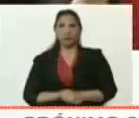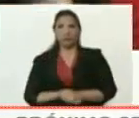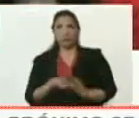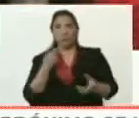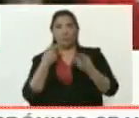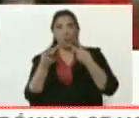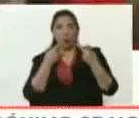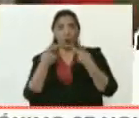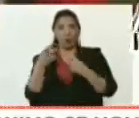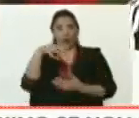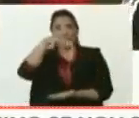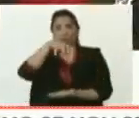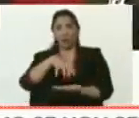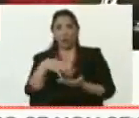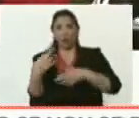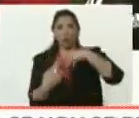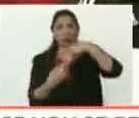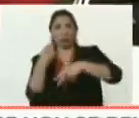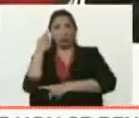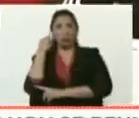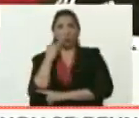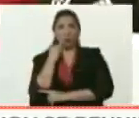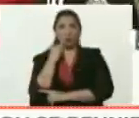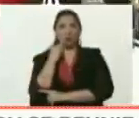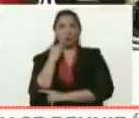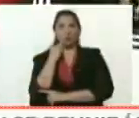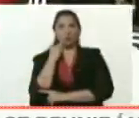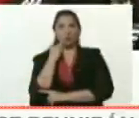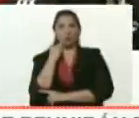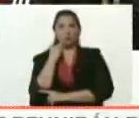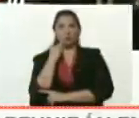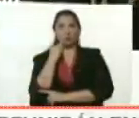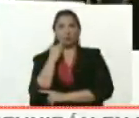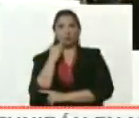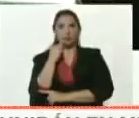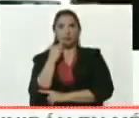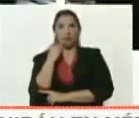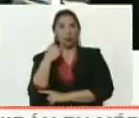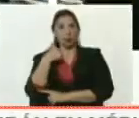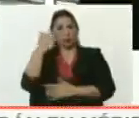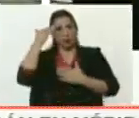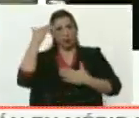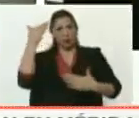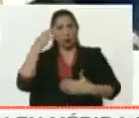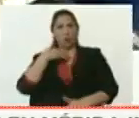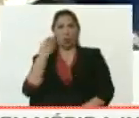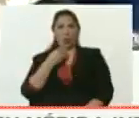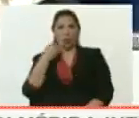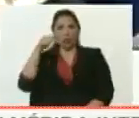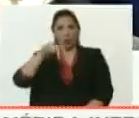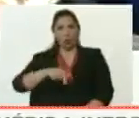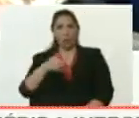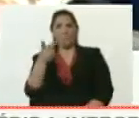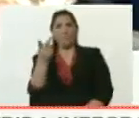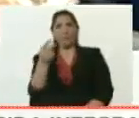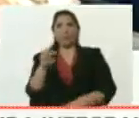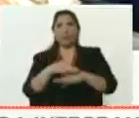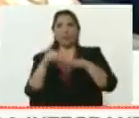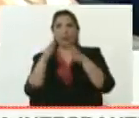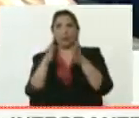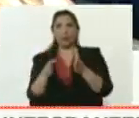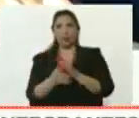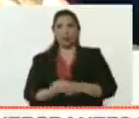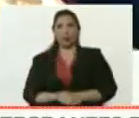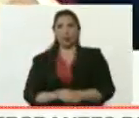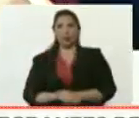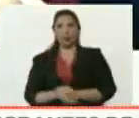políticas del Estado y de la revolución bolivariana. Yo saludo a los jóvenes que hoy son viceministros y